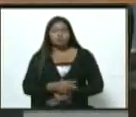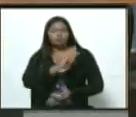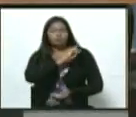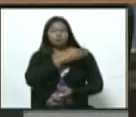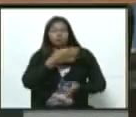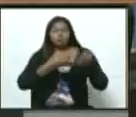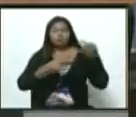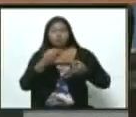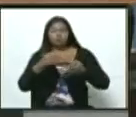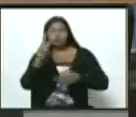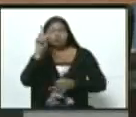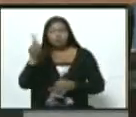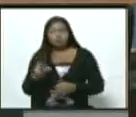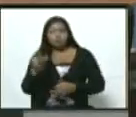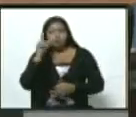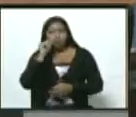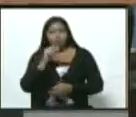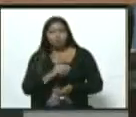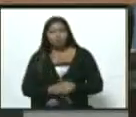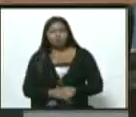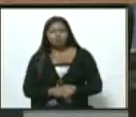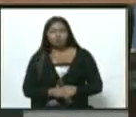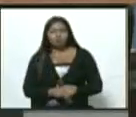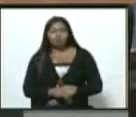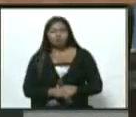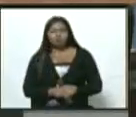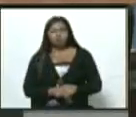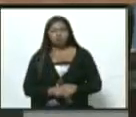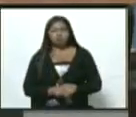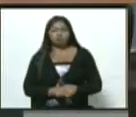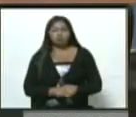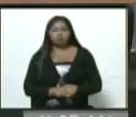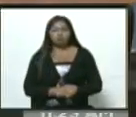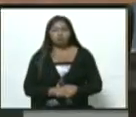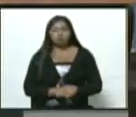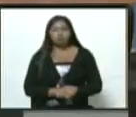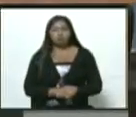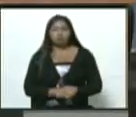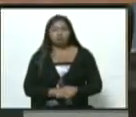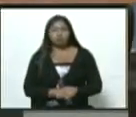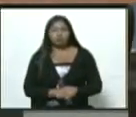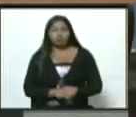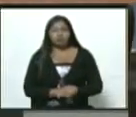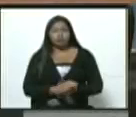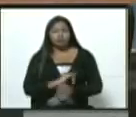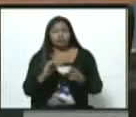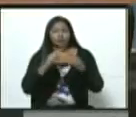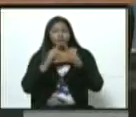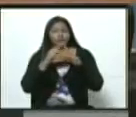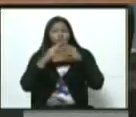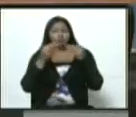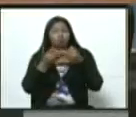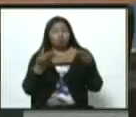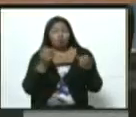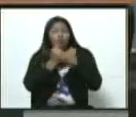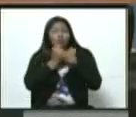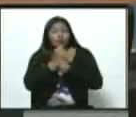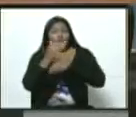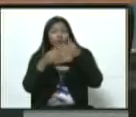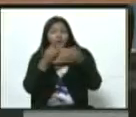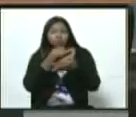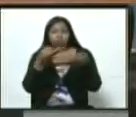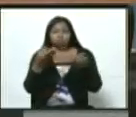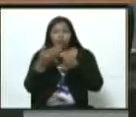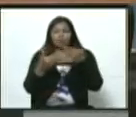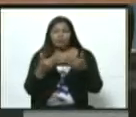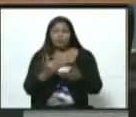Judicial venezolano. Es ya conocido por todos que se ha hecho un trabajo